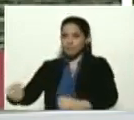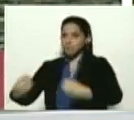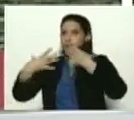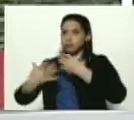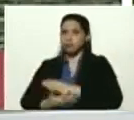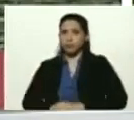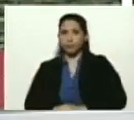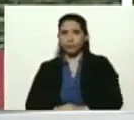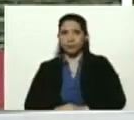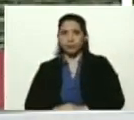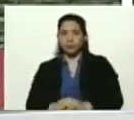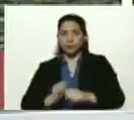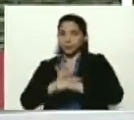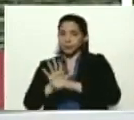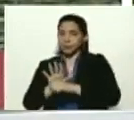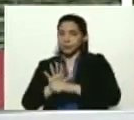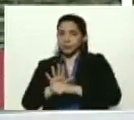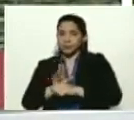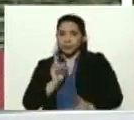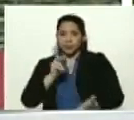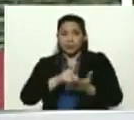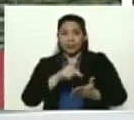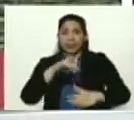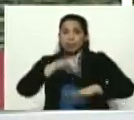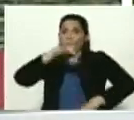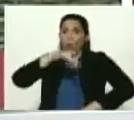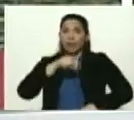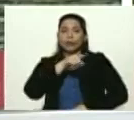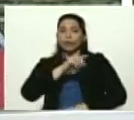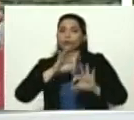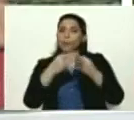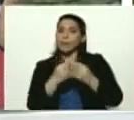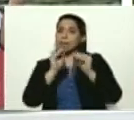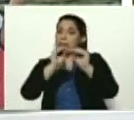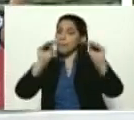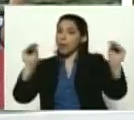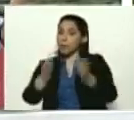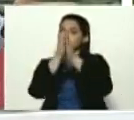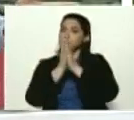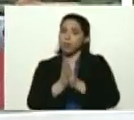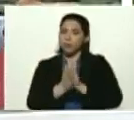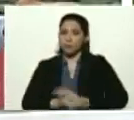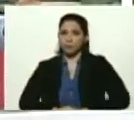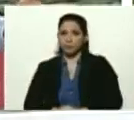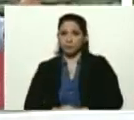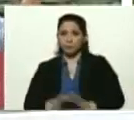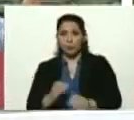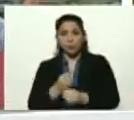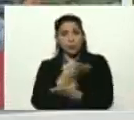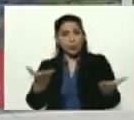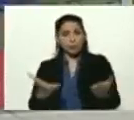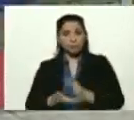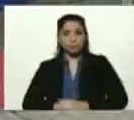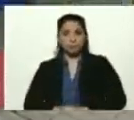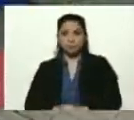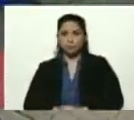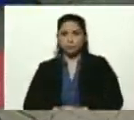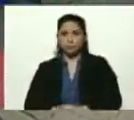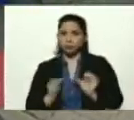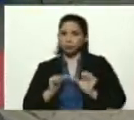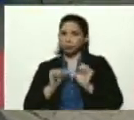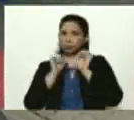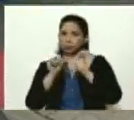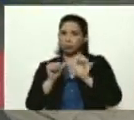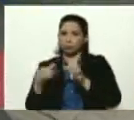el coronavirus llegue a tu familia, llegue a tu casa. Es mi llamado, pues. Confío en ustedes y en que sigamos